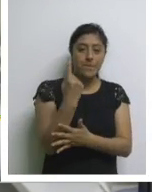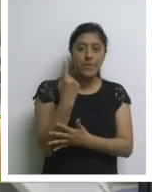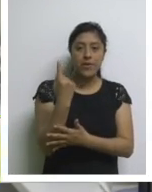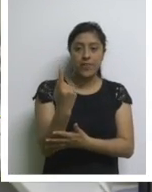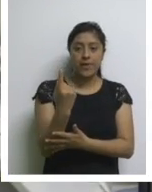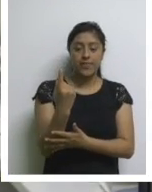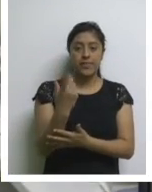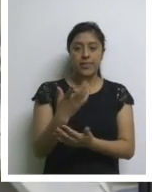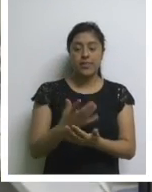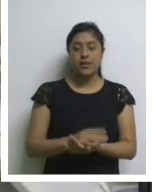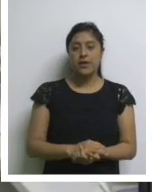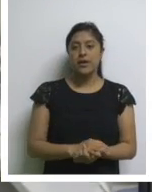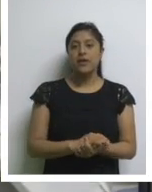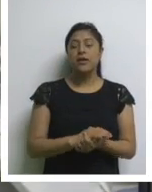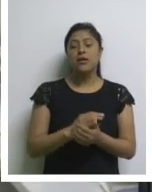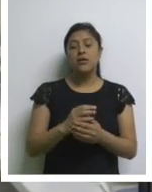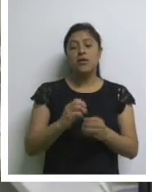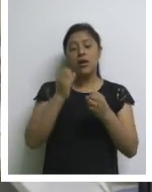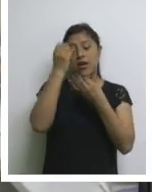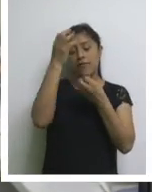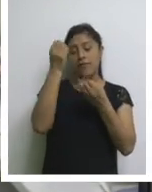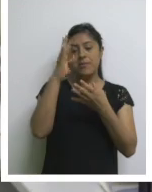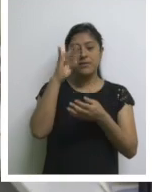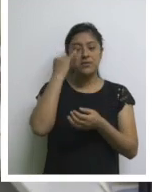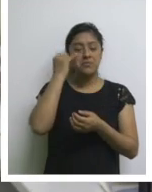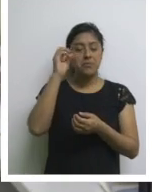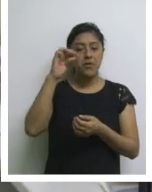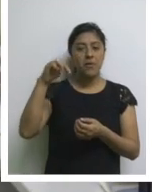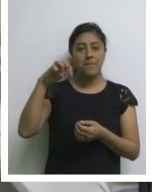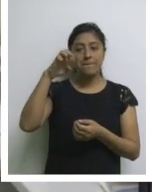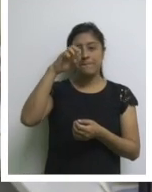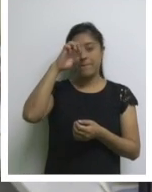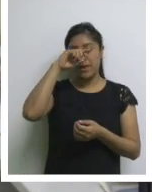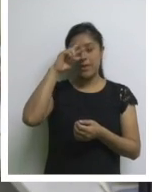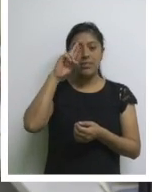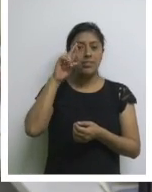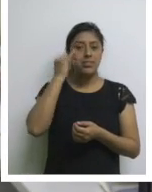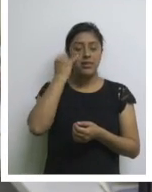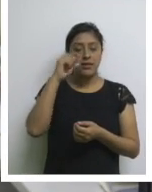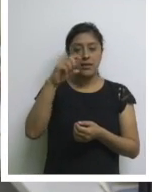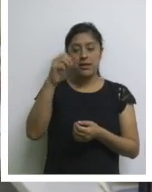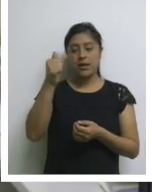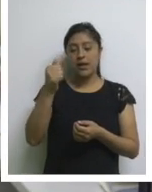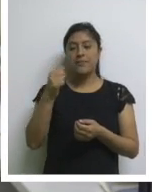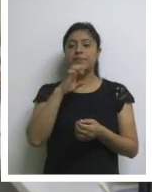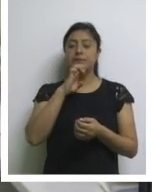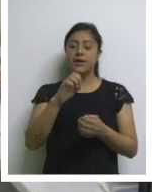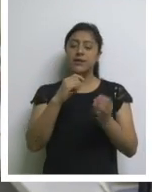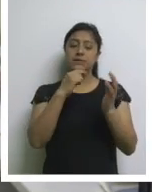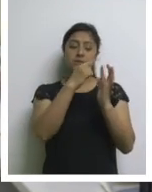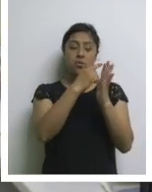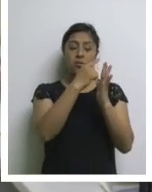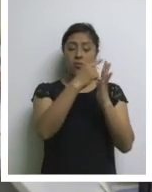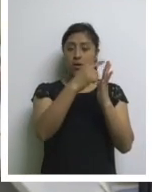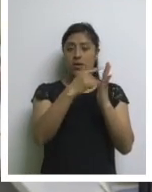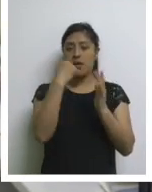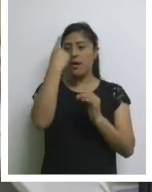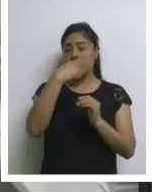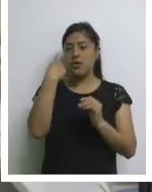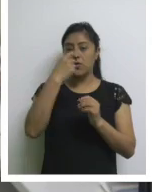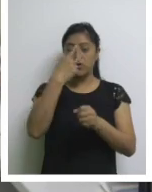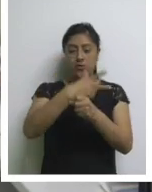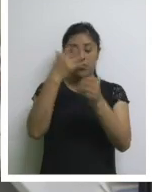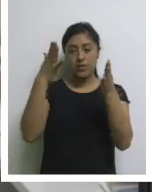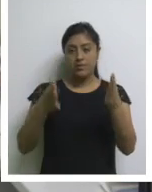con los desplegados biométricos, que como se los explicaba, consiste en las huellas, rostro y